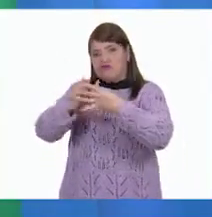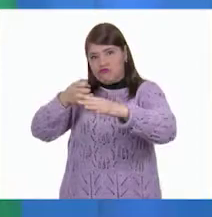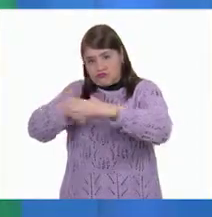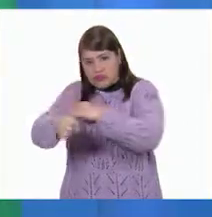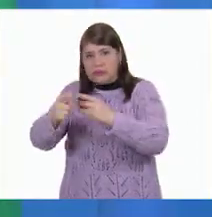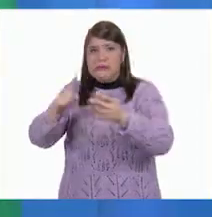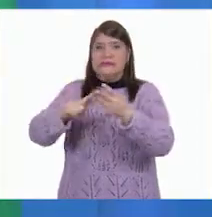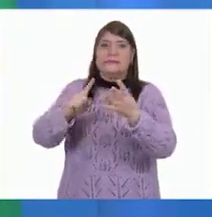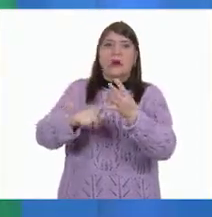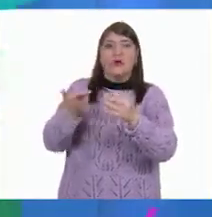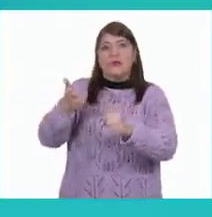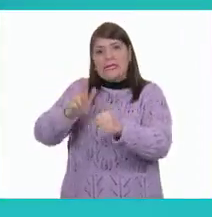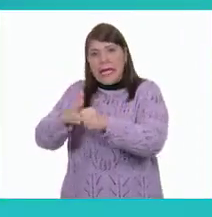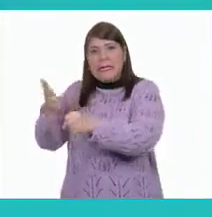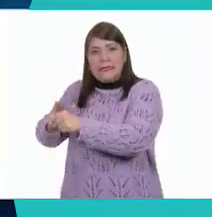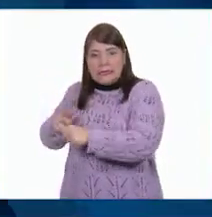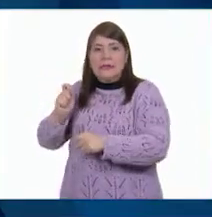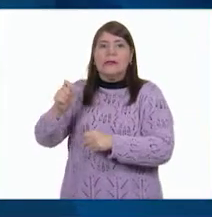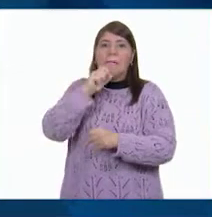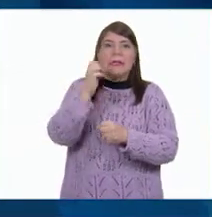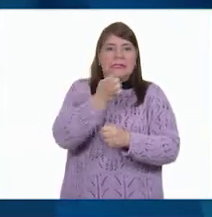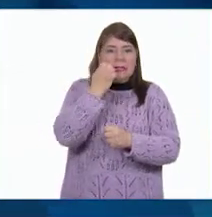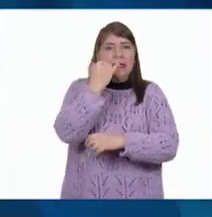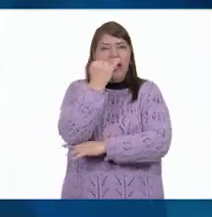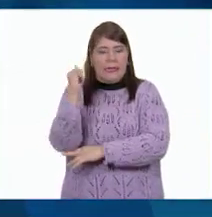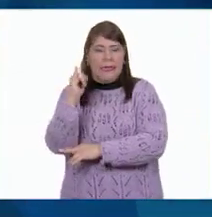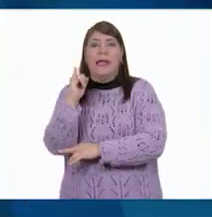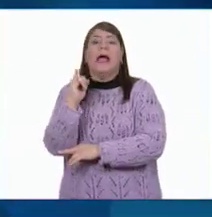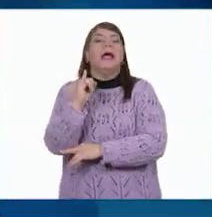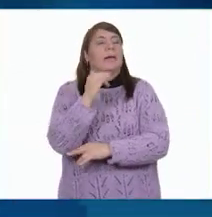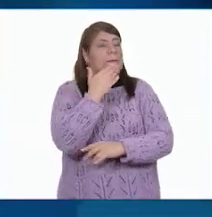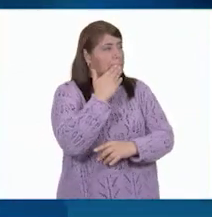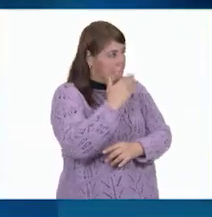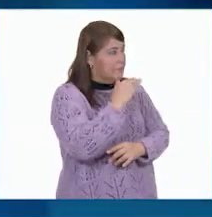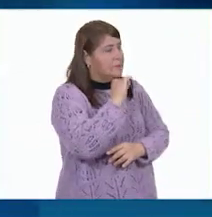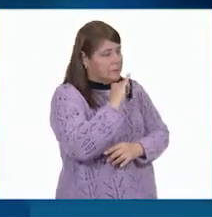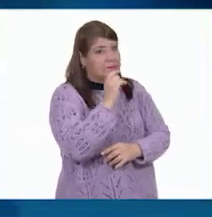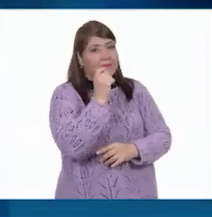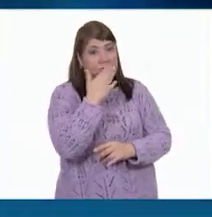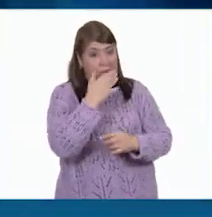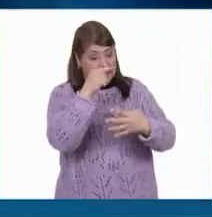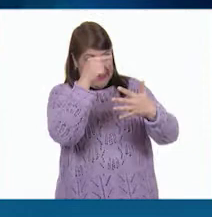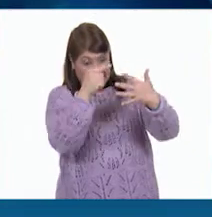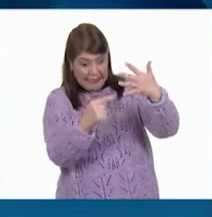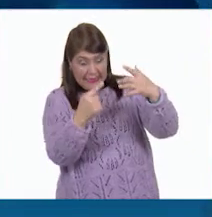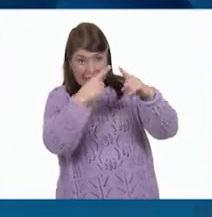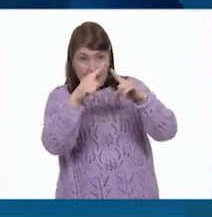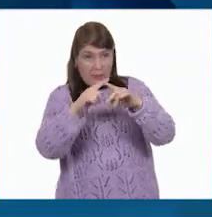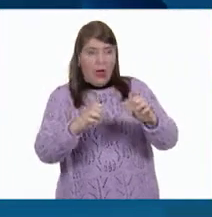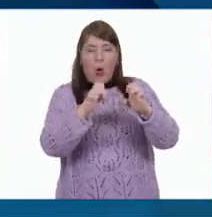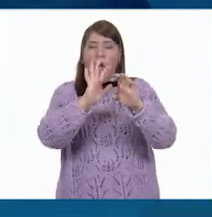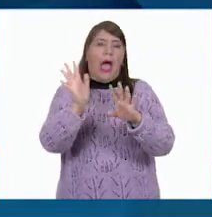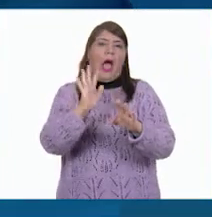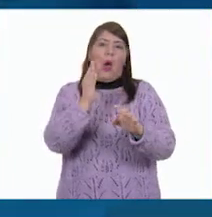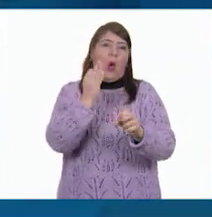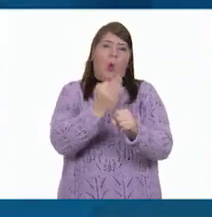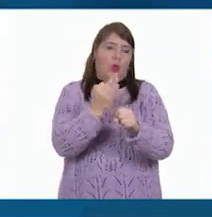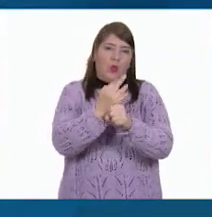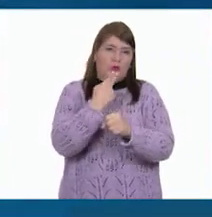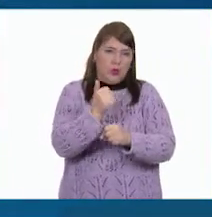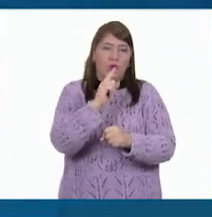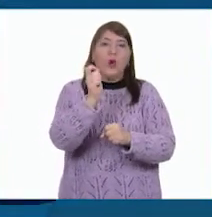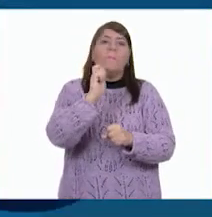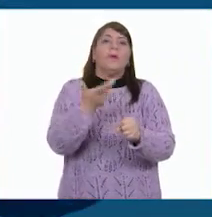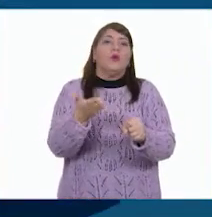hospitales, escuelas y jardines. Muy bien, sí. Algunos de todos estos edificios han dejado de funcionar. Por ejemplo, el